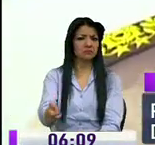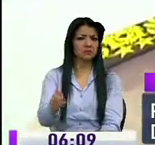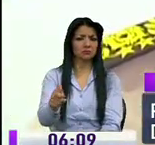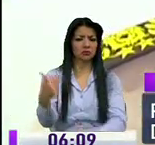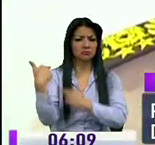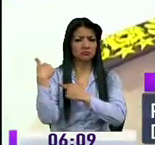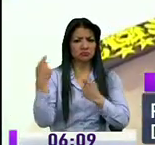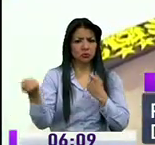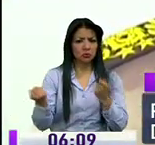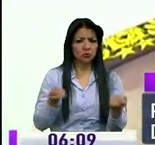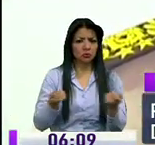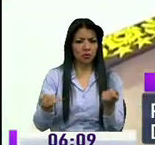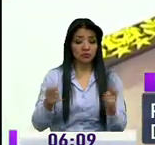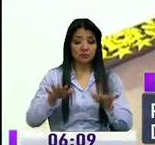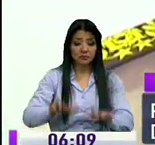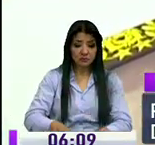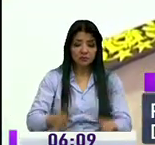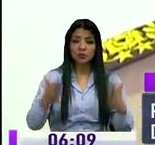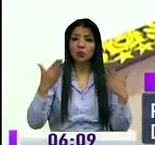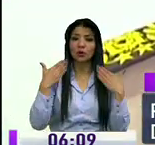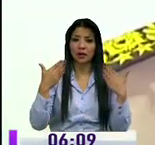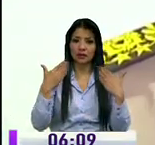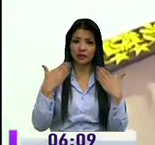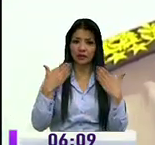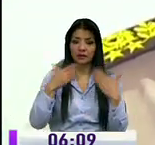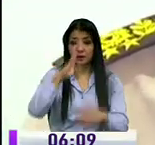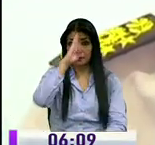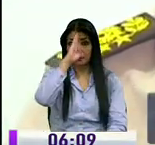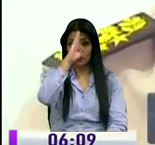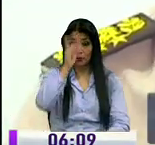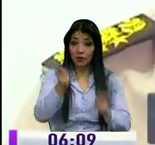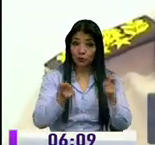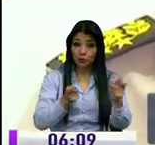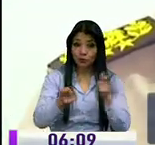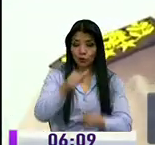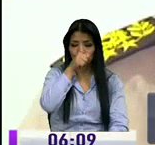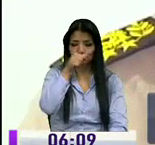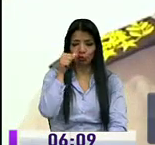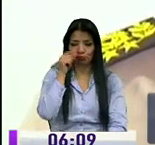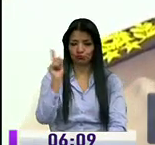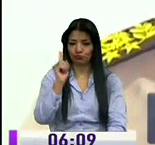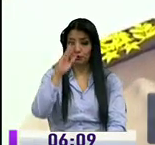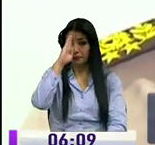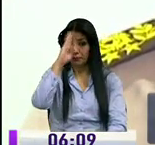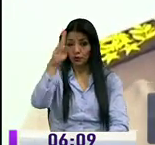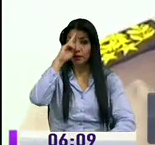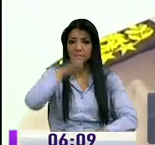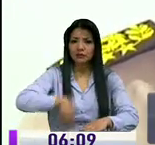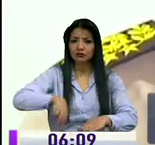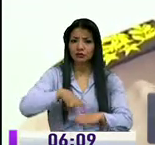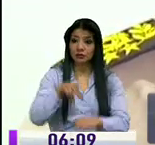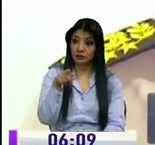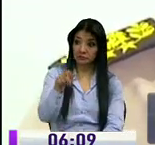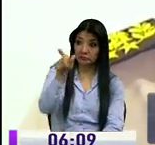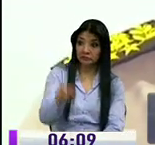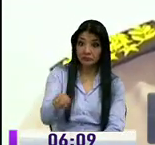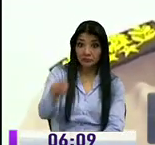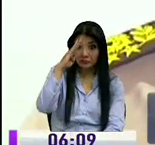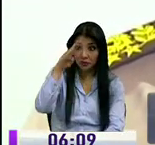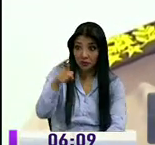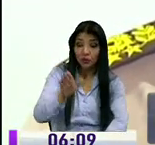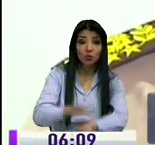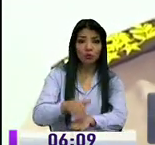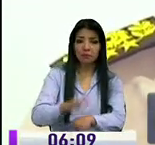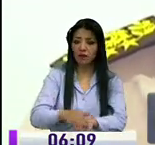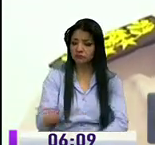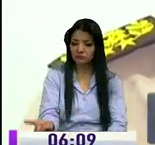labora aquí en la ciudad de Guayaquil, no en el servicio antinarcóticos. Policía Nacional está transparentando eso, se ha puesto a la investigación